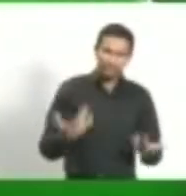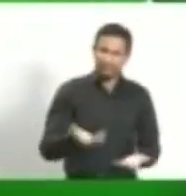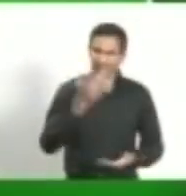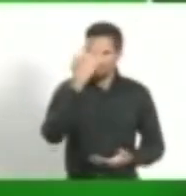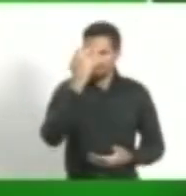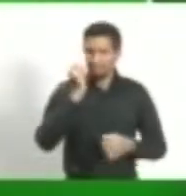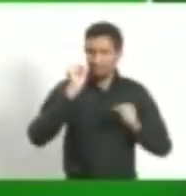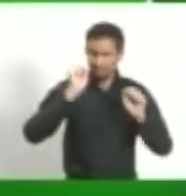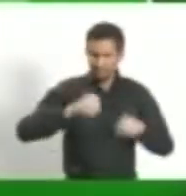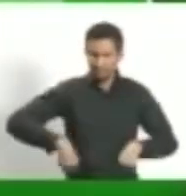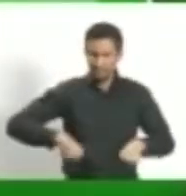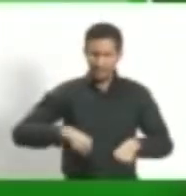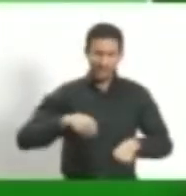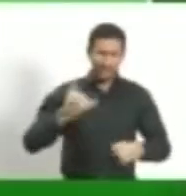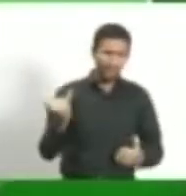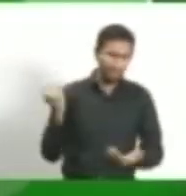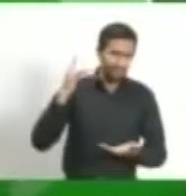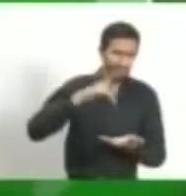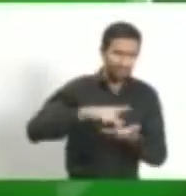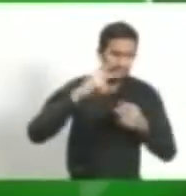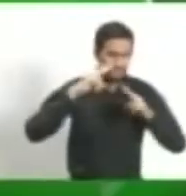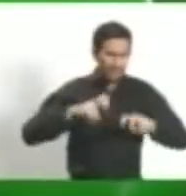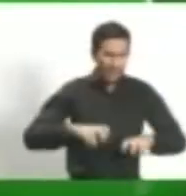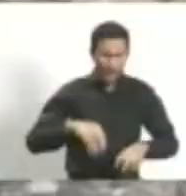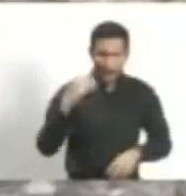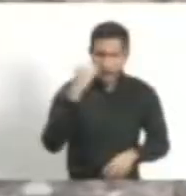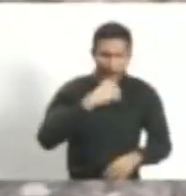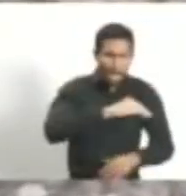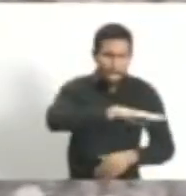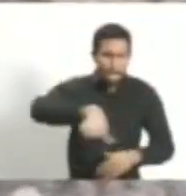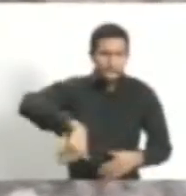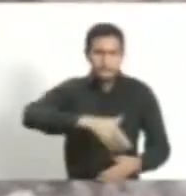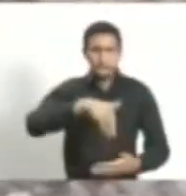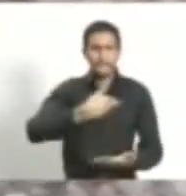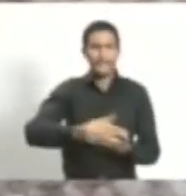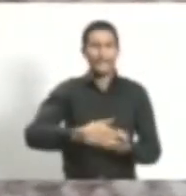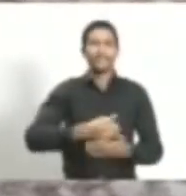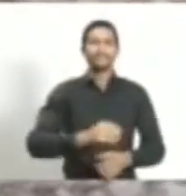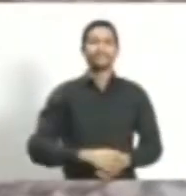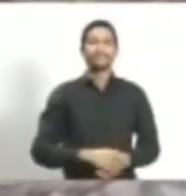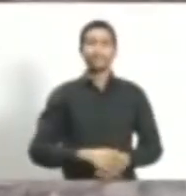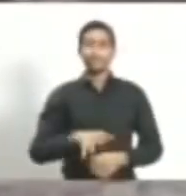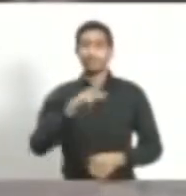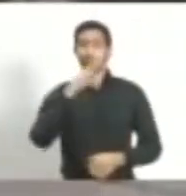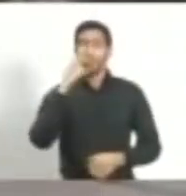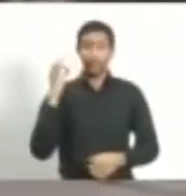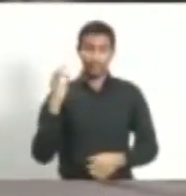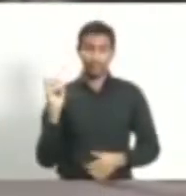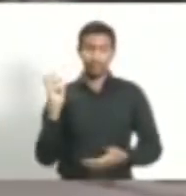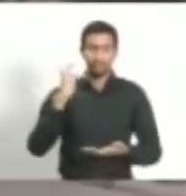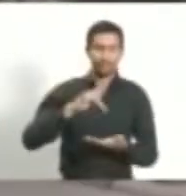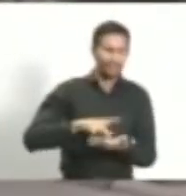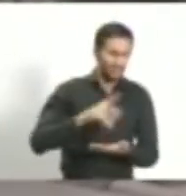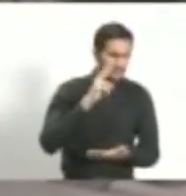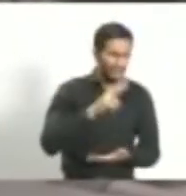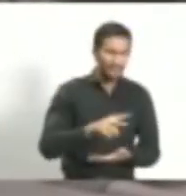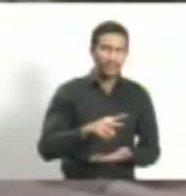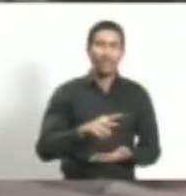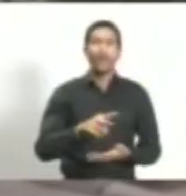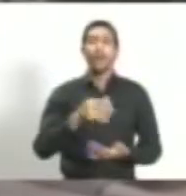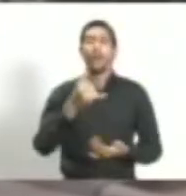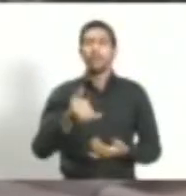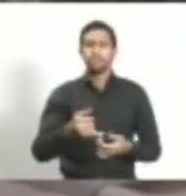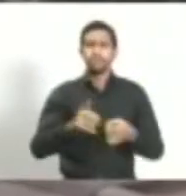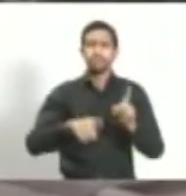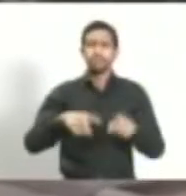hacer su respectiva investigación porque no hay evidencia. Asimismo, el patólogo denunció que en la zona se encuentran edificaciones